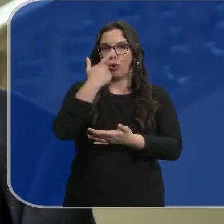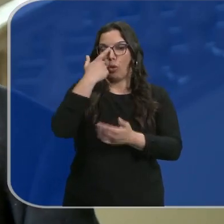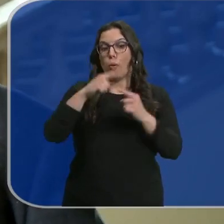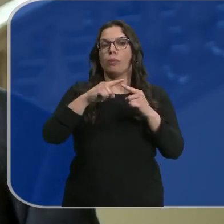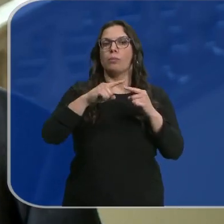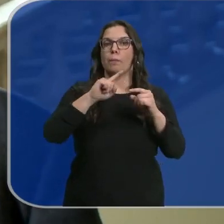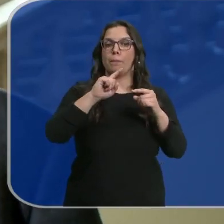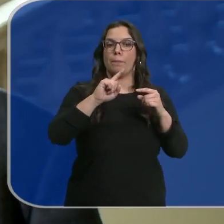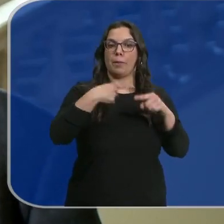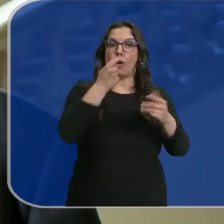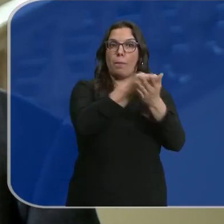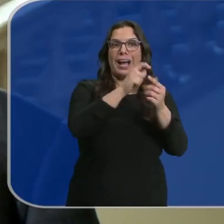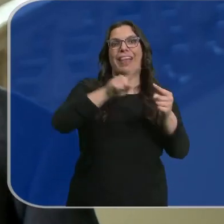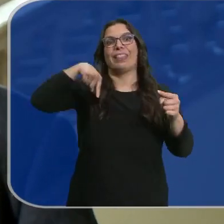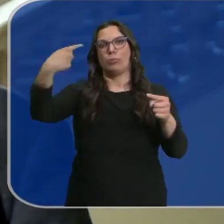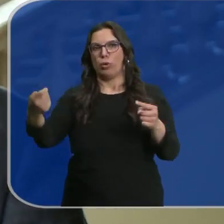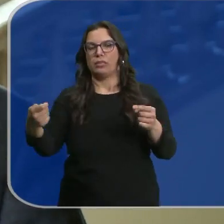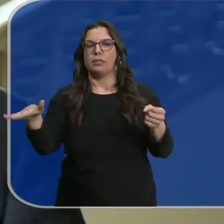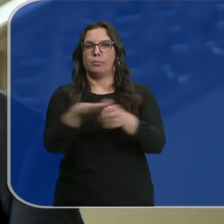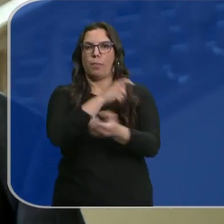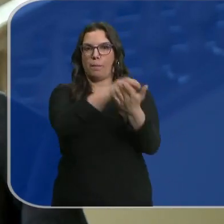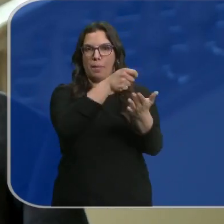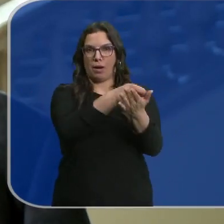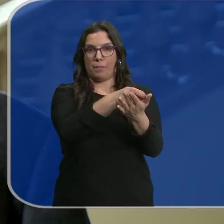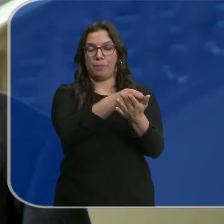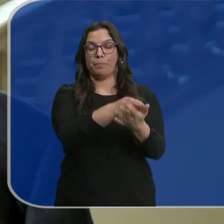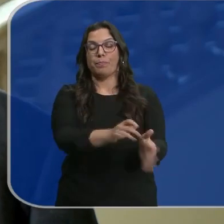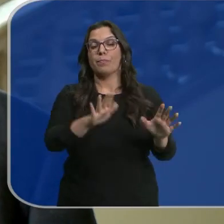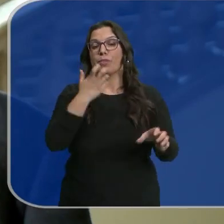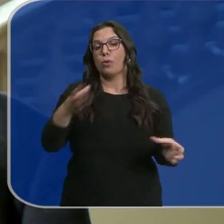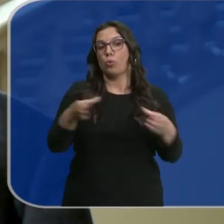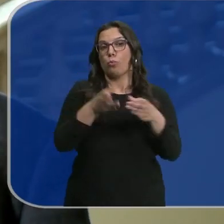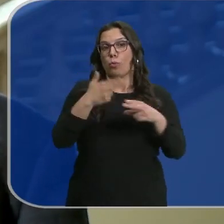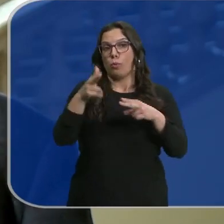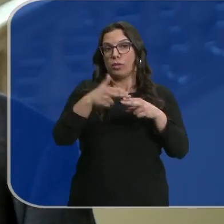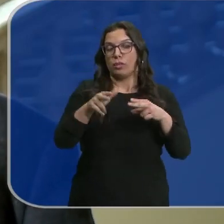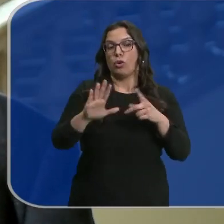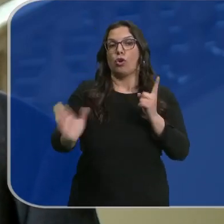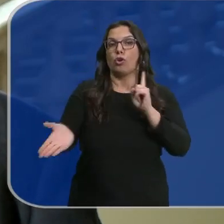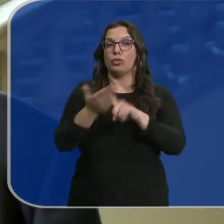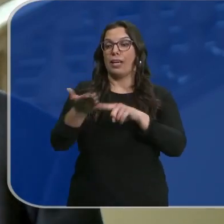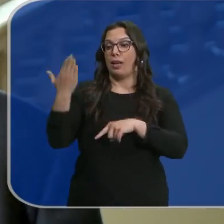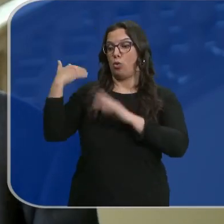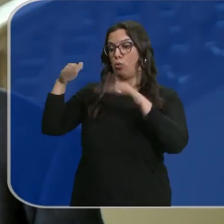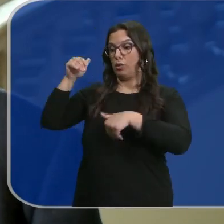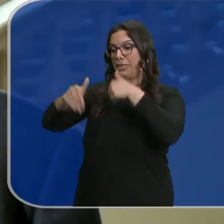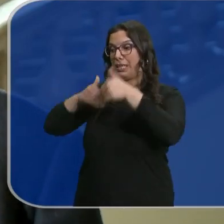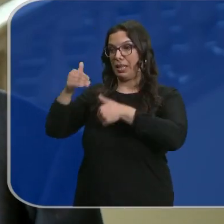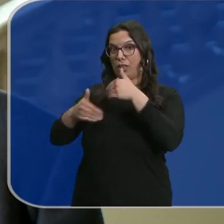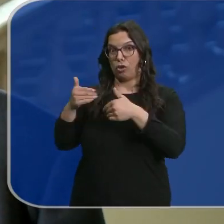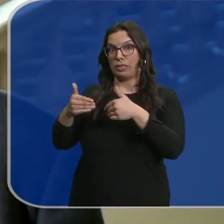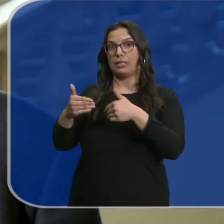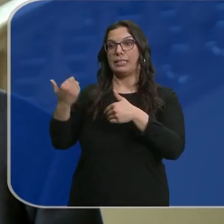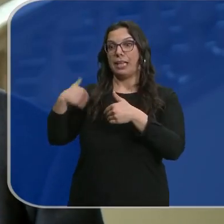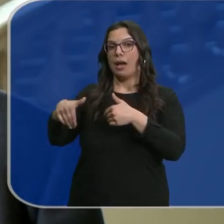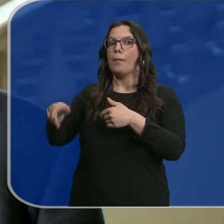posteriormente a la campaña electoral. Sin embargo, aquellos partidos políticos que hayan obtenido representación en las anteriores elecciones pueden